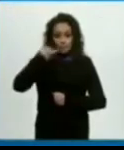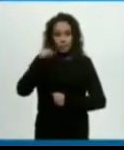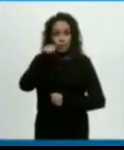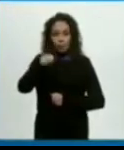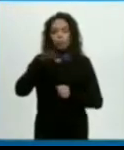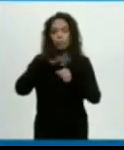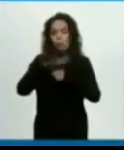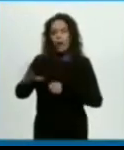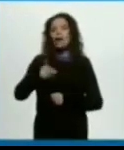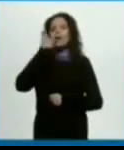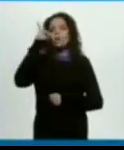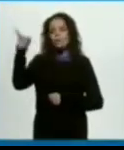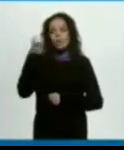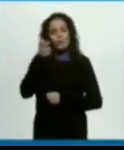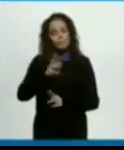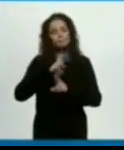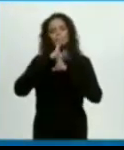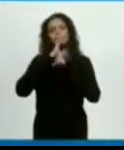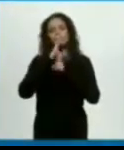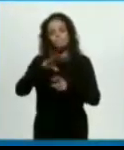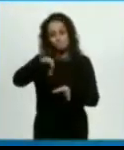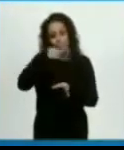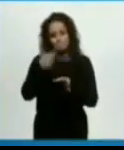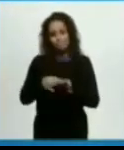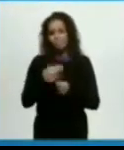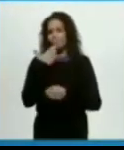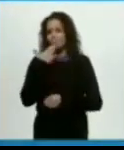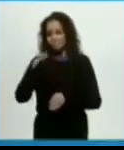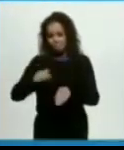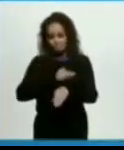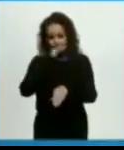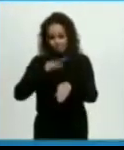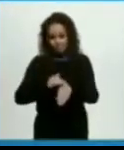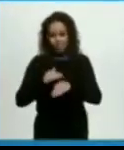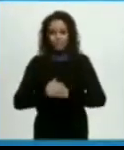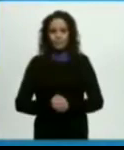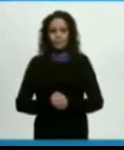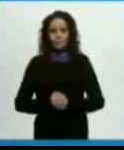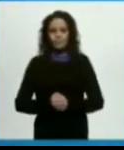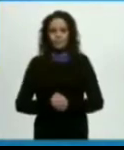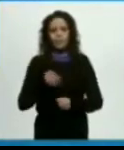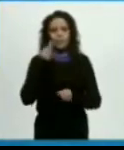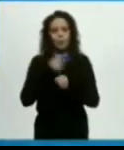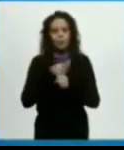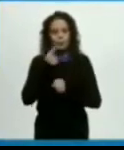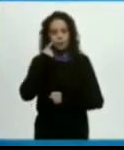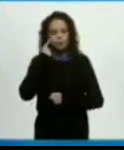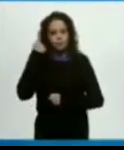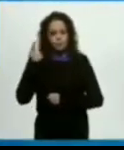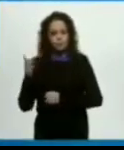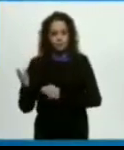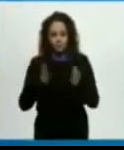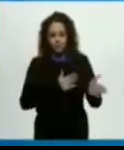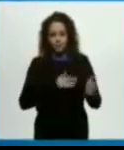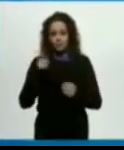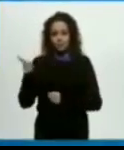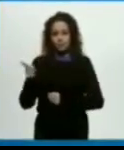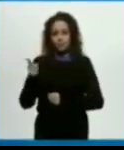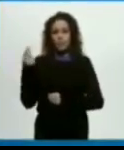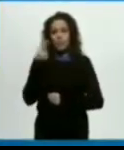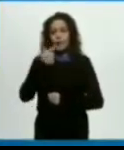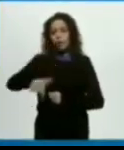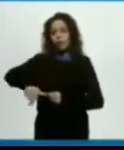D, sería la respuesta correcta. Y finalmente, ahora busquemos un cuerpo geométrico que tenga